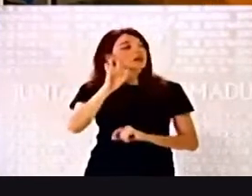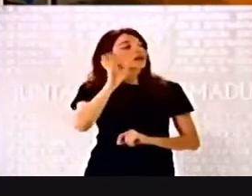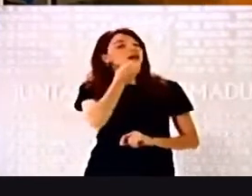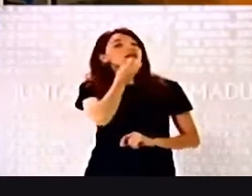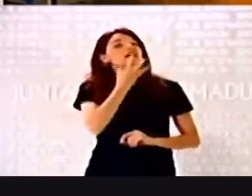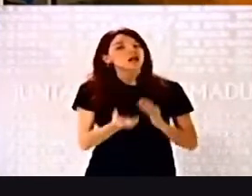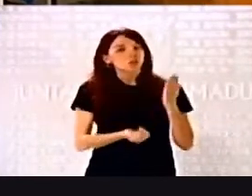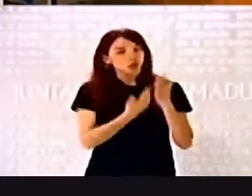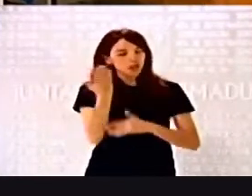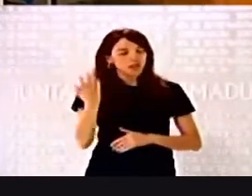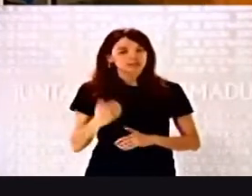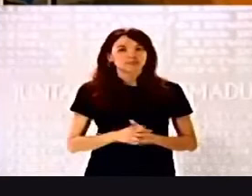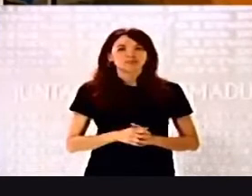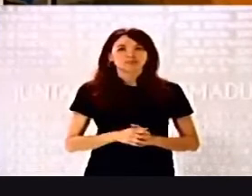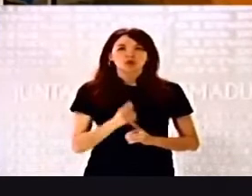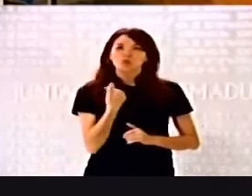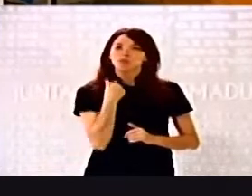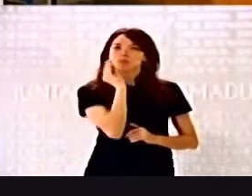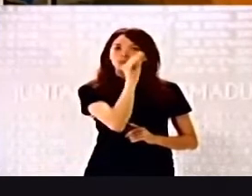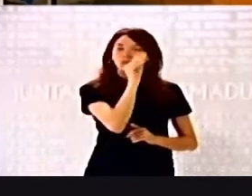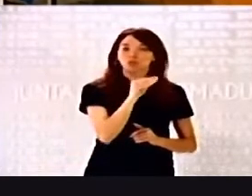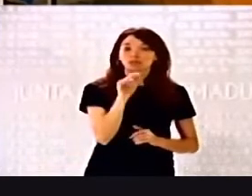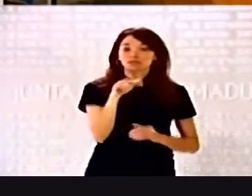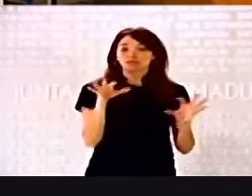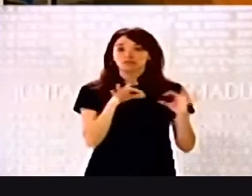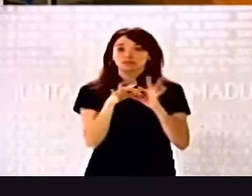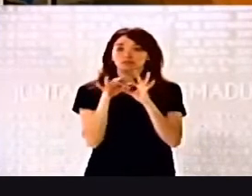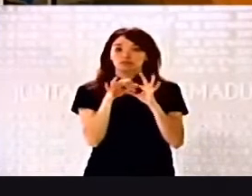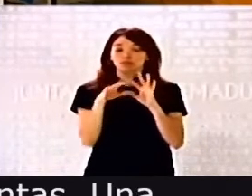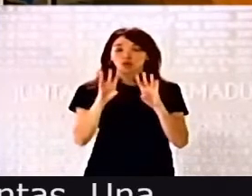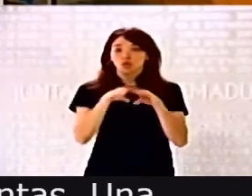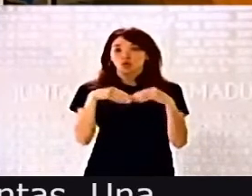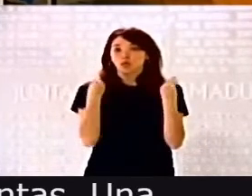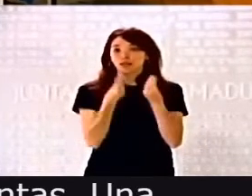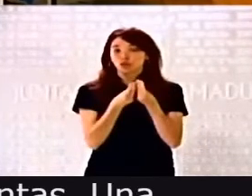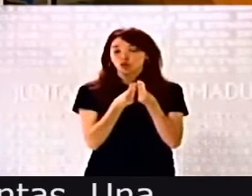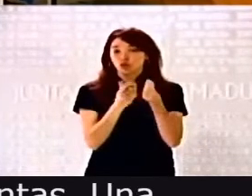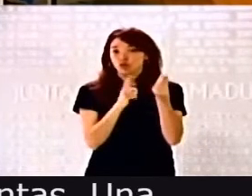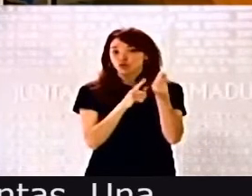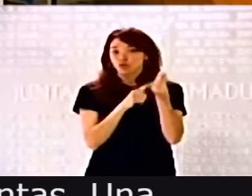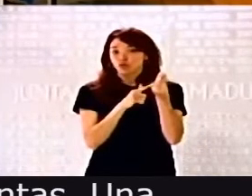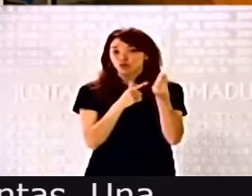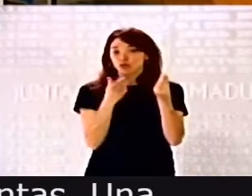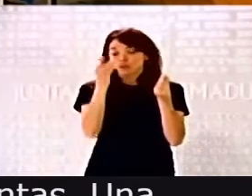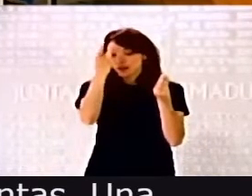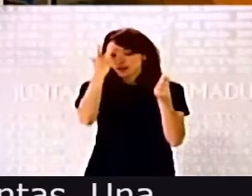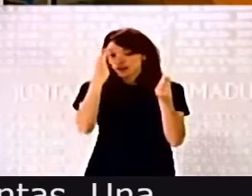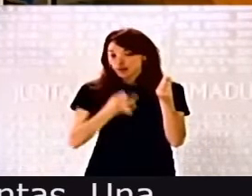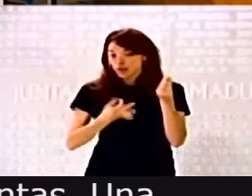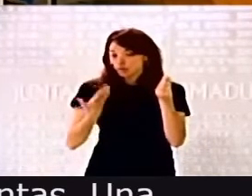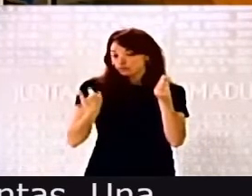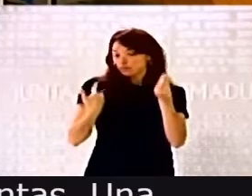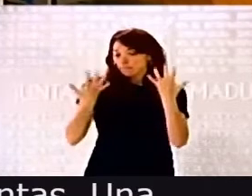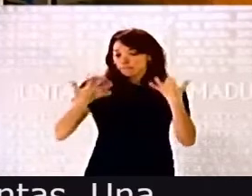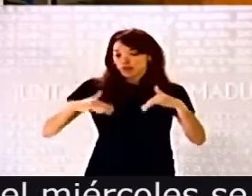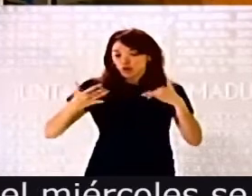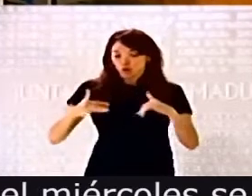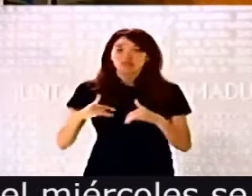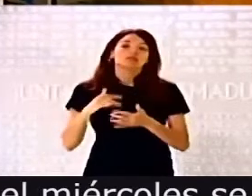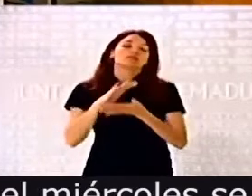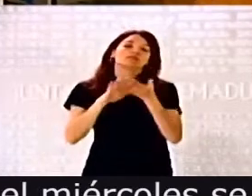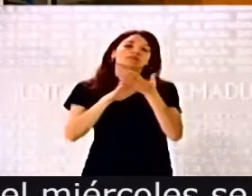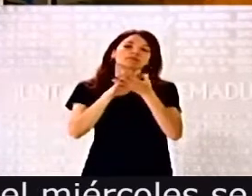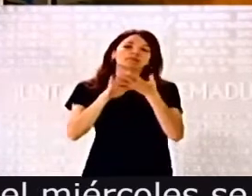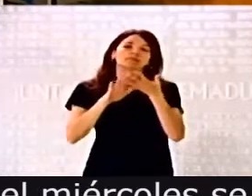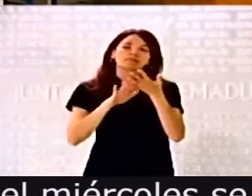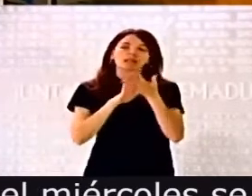Yo dos preguntas. Una relacionada con esto. Este documento, creo que el miércoles se comentó que se le iba a